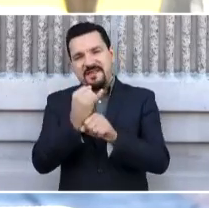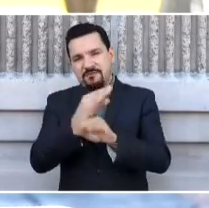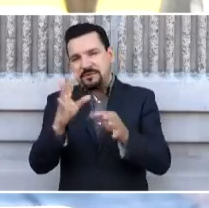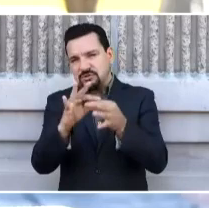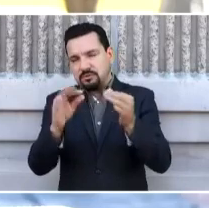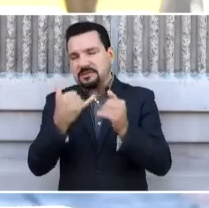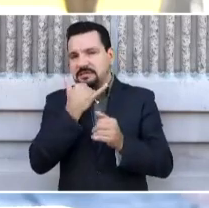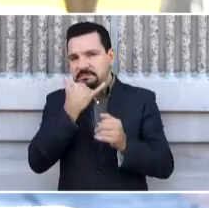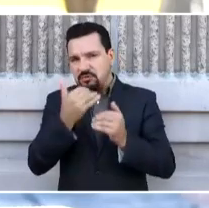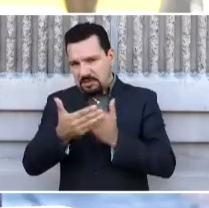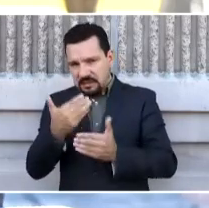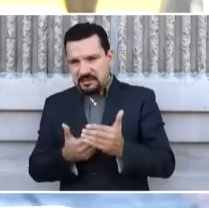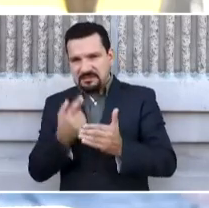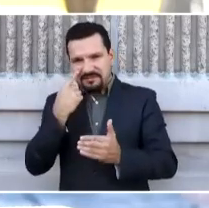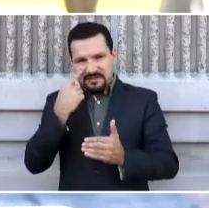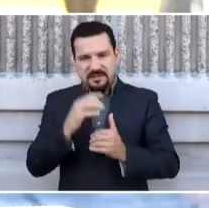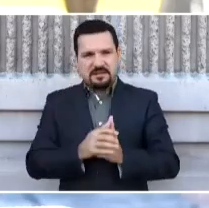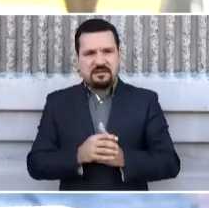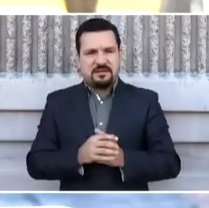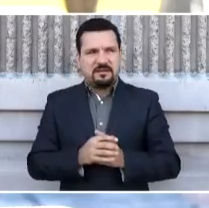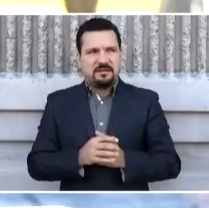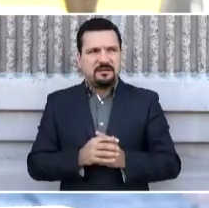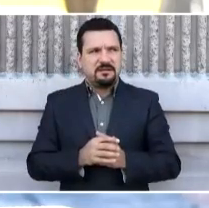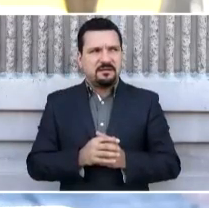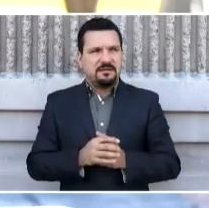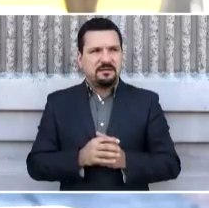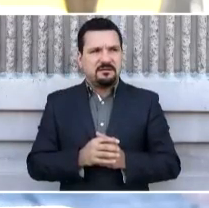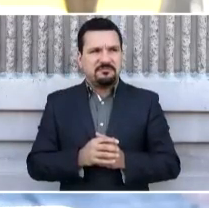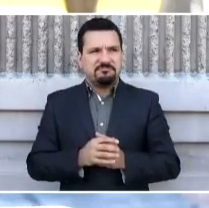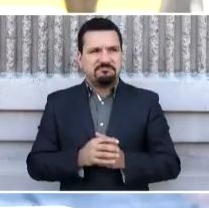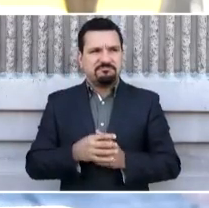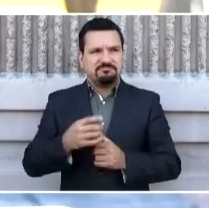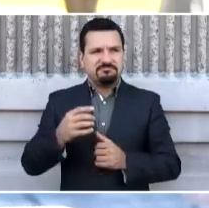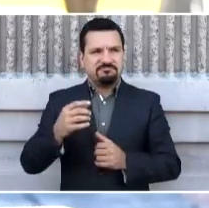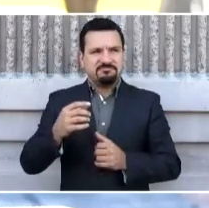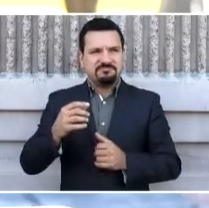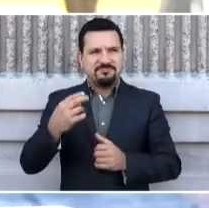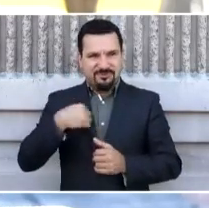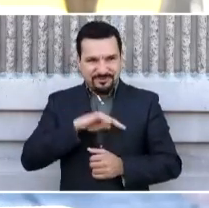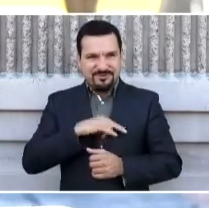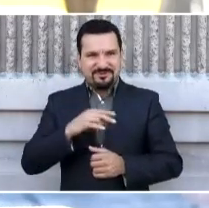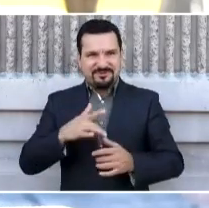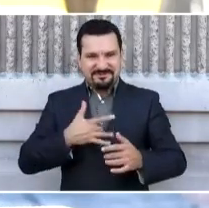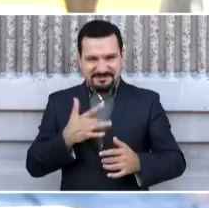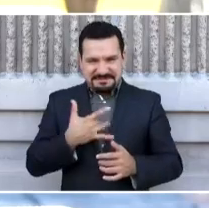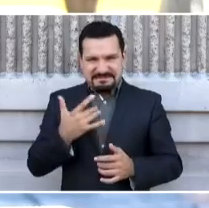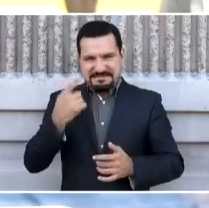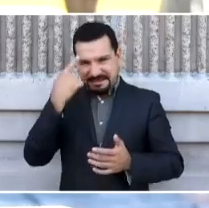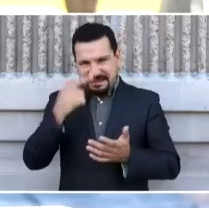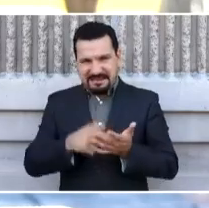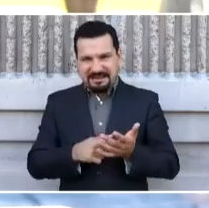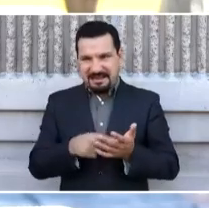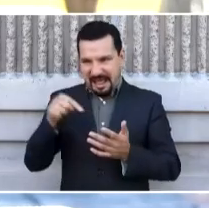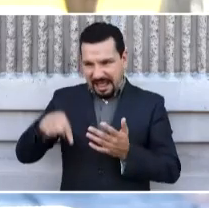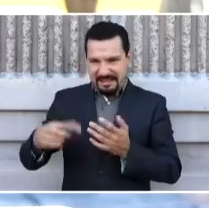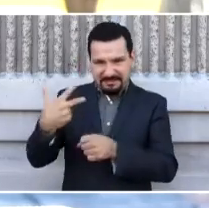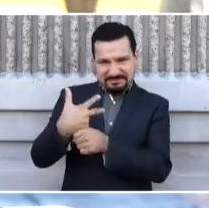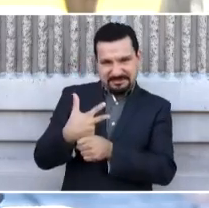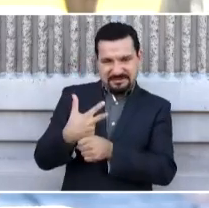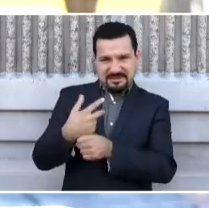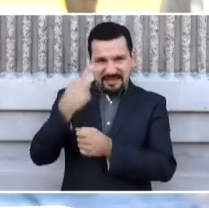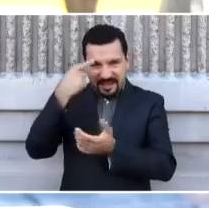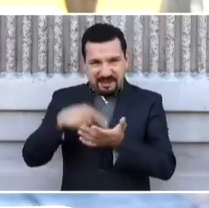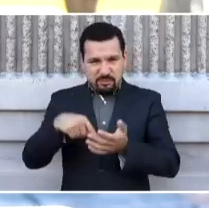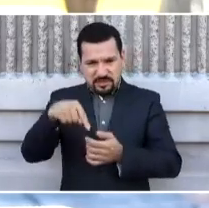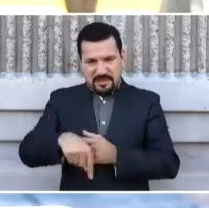perdón, antes, es que como lo habíamos intuido, lo habíamos inferido por la dinámica de la transmisión, dijimos